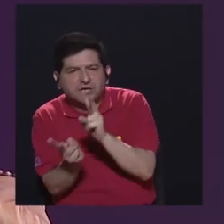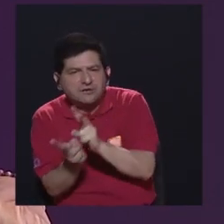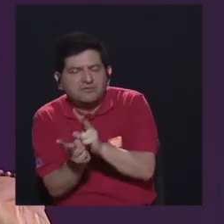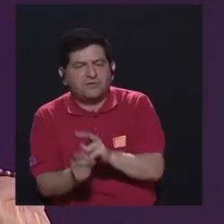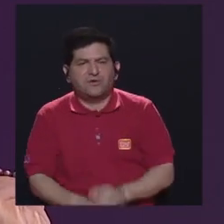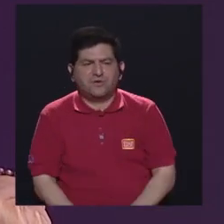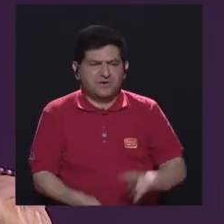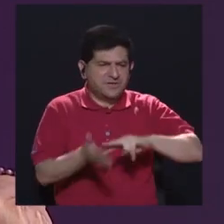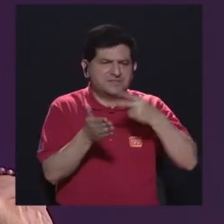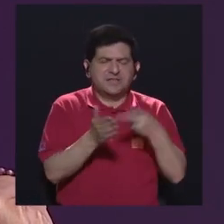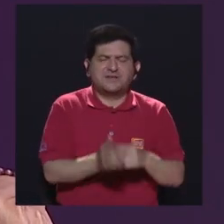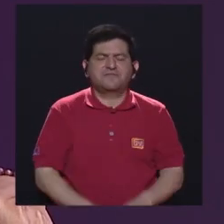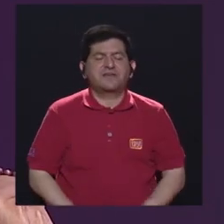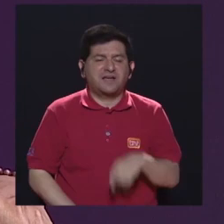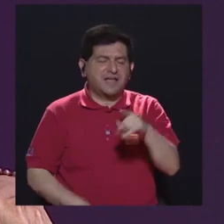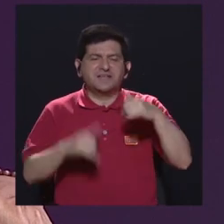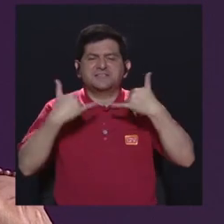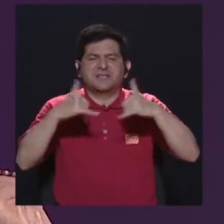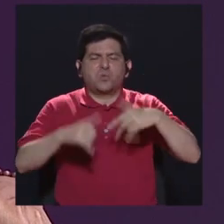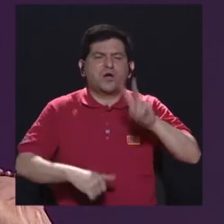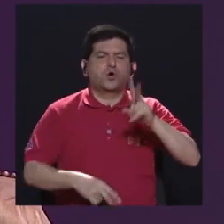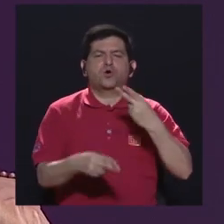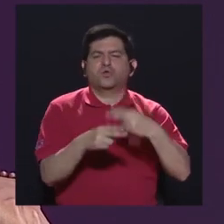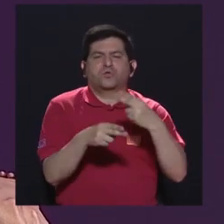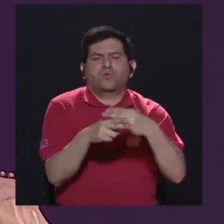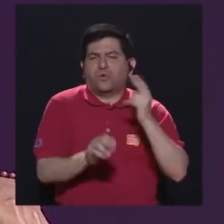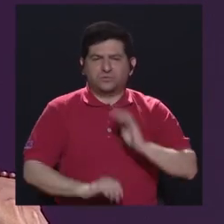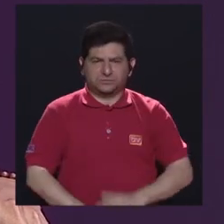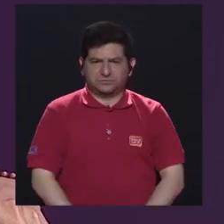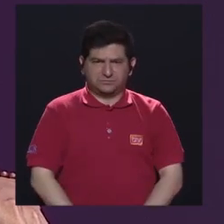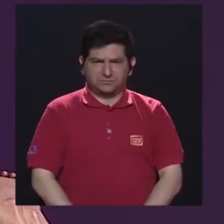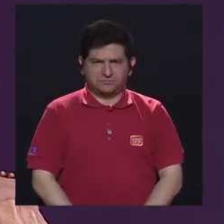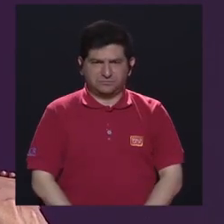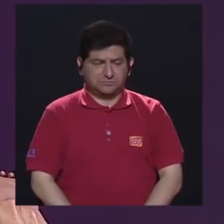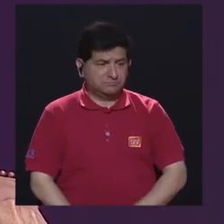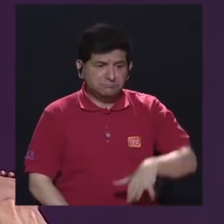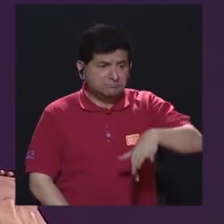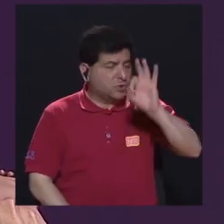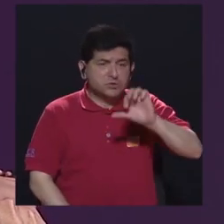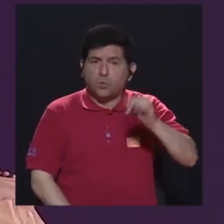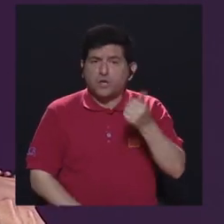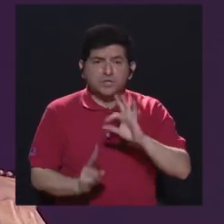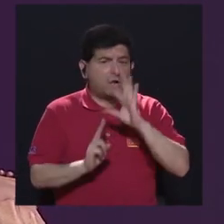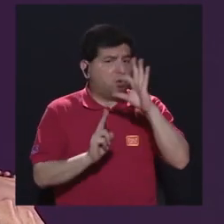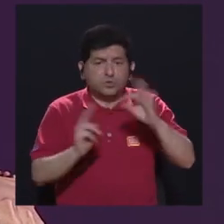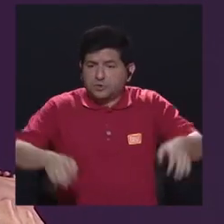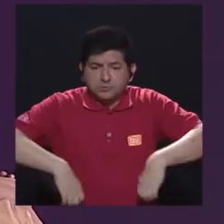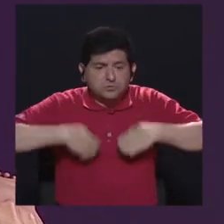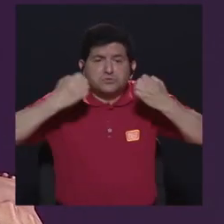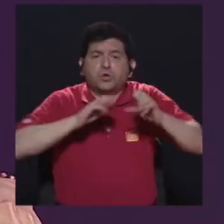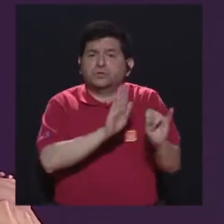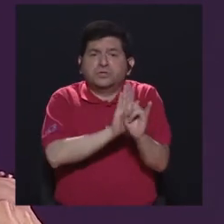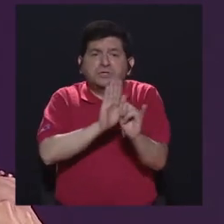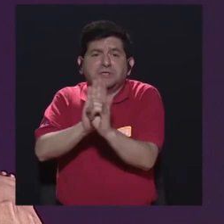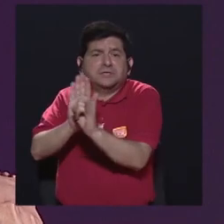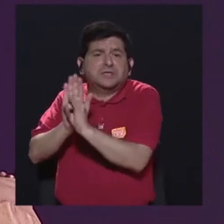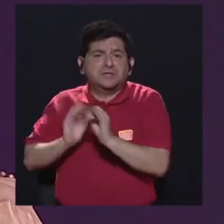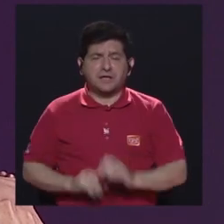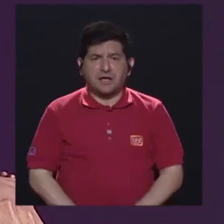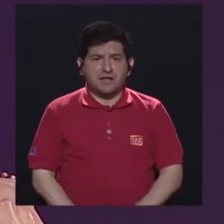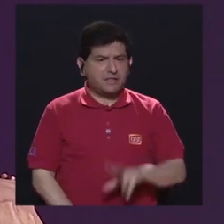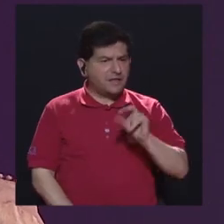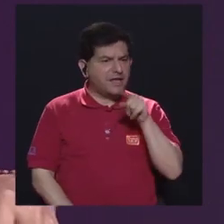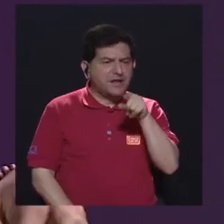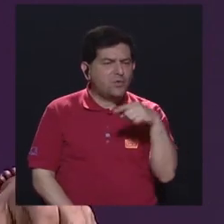es entrar dentro del juego del binomio, ¿no? Uh-huh. Es como no encontrar otras posibilidades de existencias identitarias que no